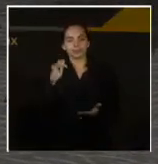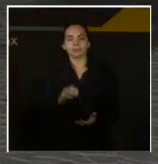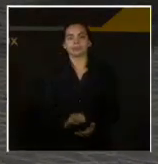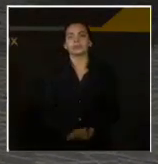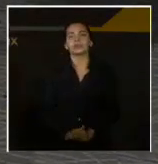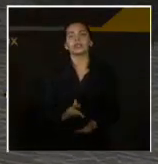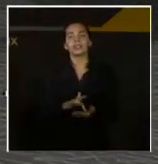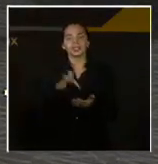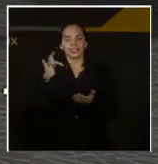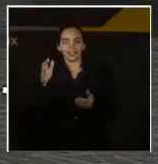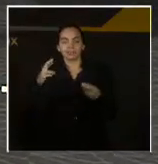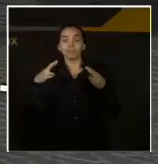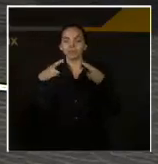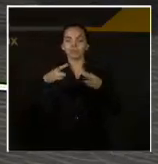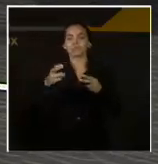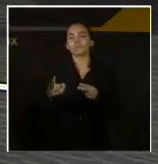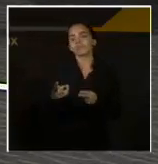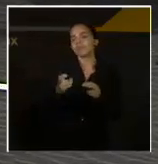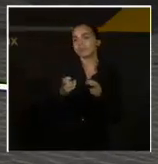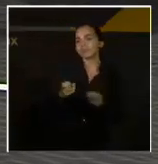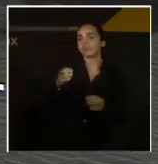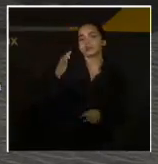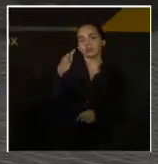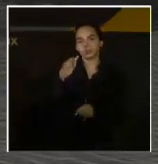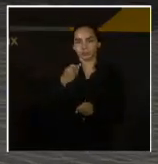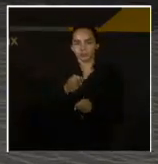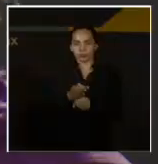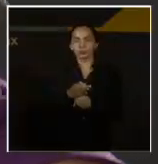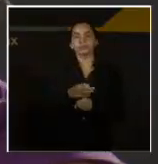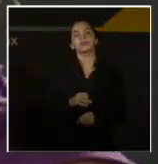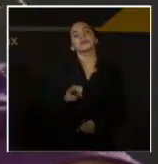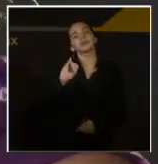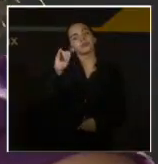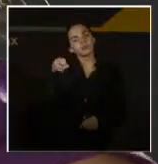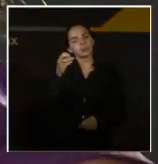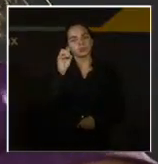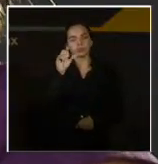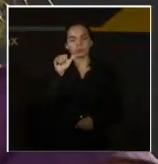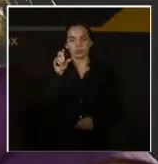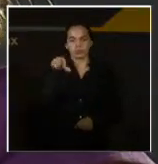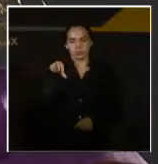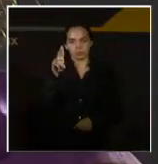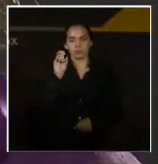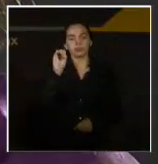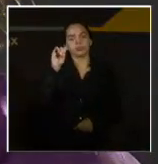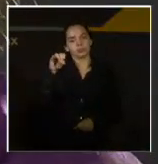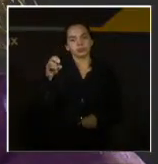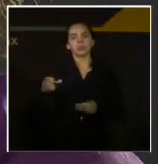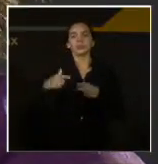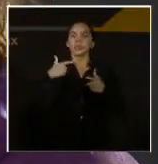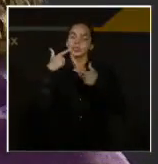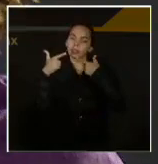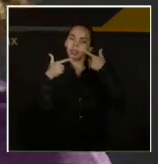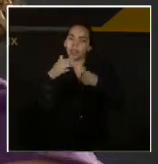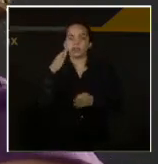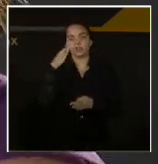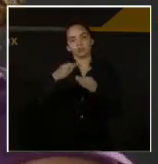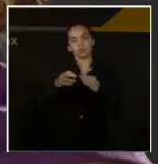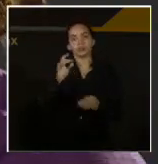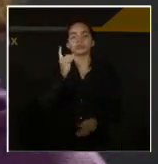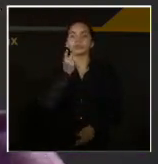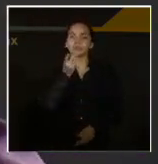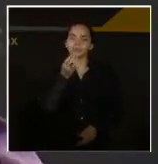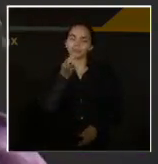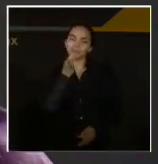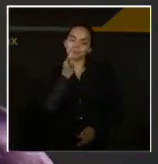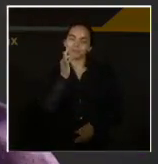Muchas gracias, candidato. Invitamos en este momento al candidato Joaquín Díaz Mena a que haga su intervención final. Cuenta con 3 minutos,